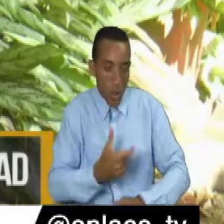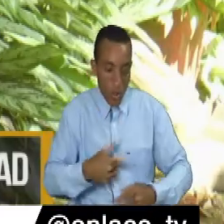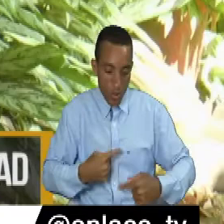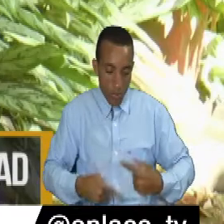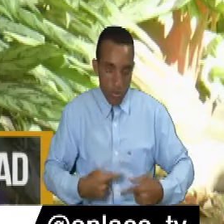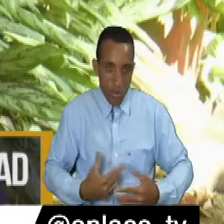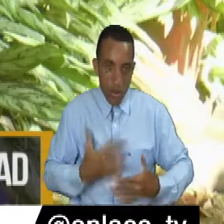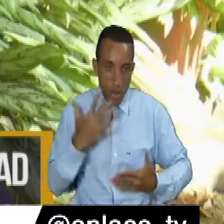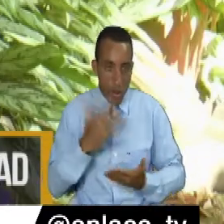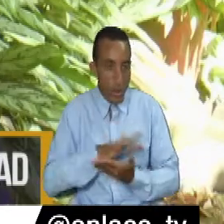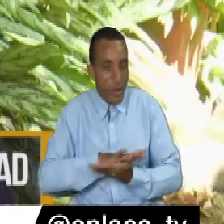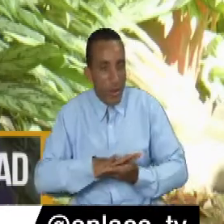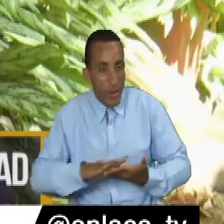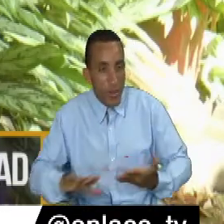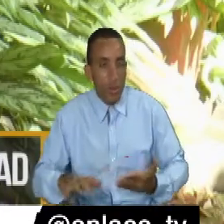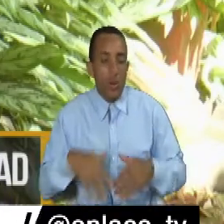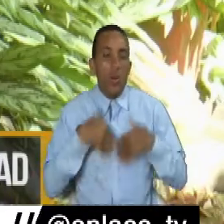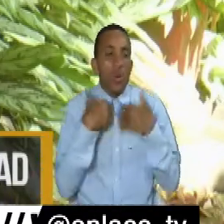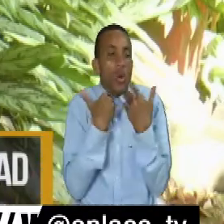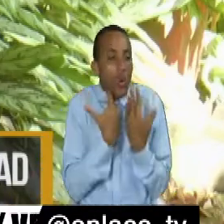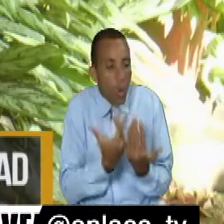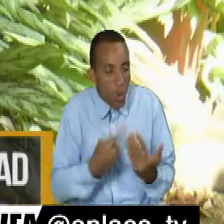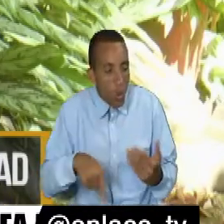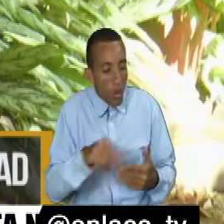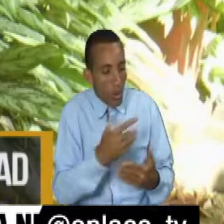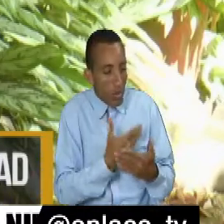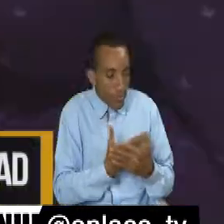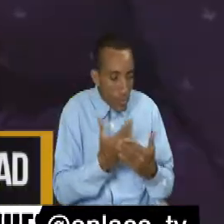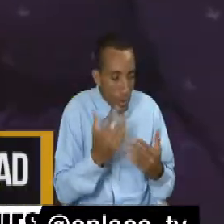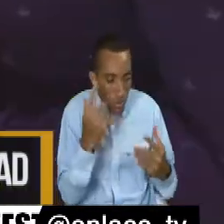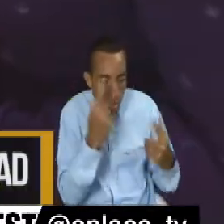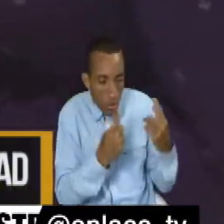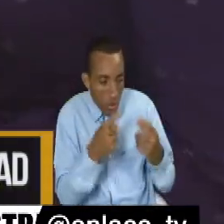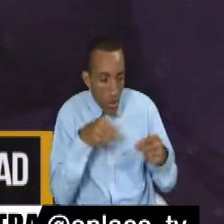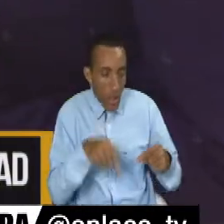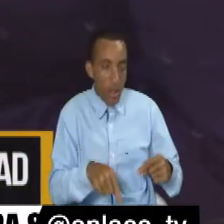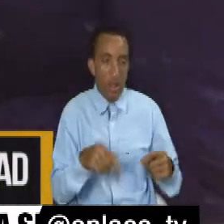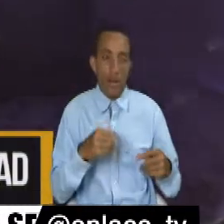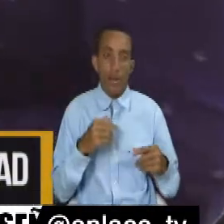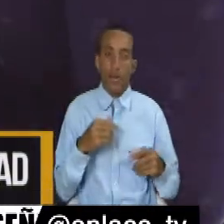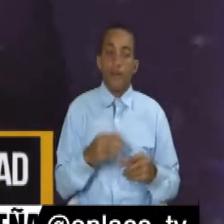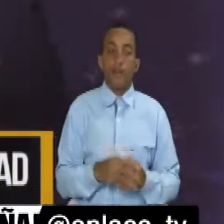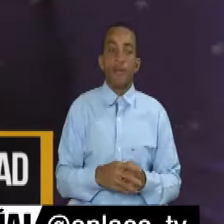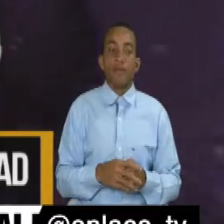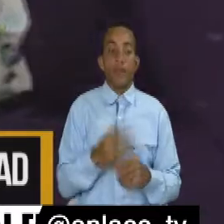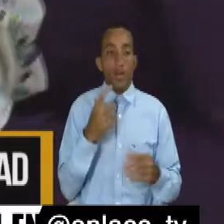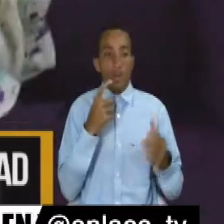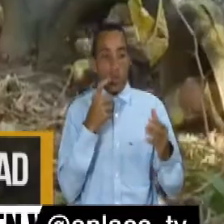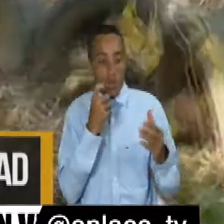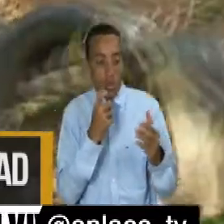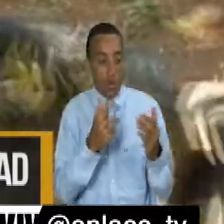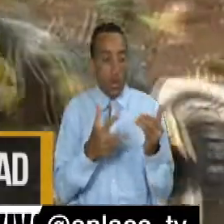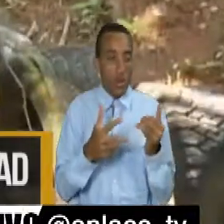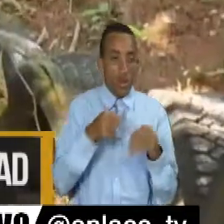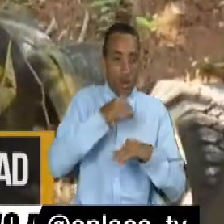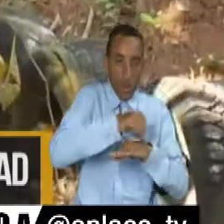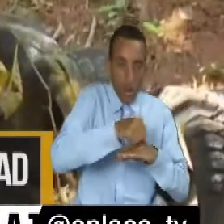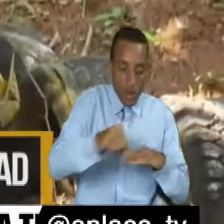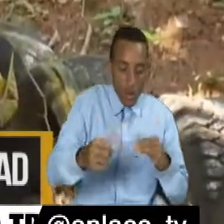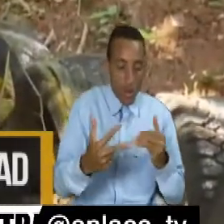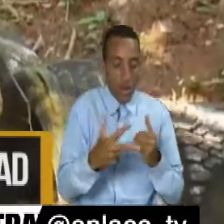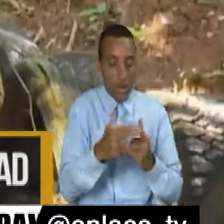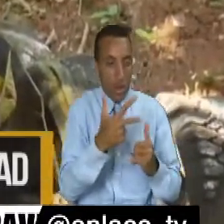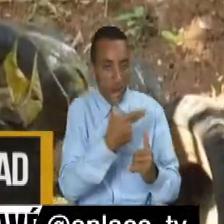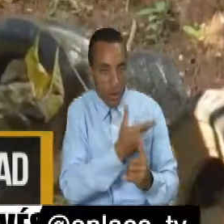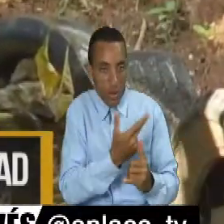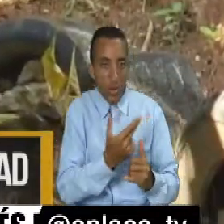hacer un diagnóstico de cómo se encuentran nuestros animalitos aquí en la ciudad de Barrancabermeja. Jornadas de vacunación, esterilización y seguimientos a los refugios de animales